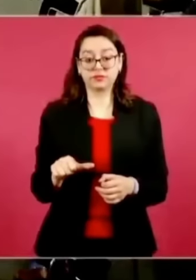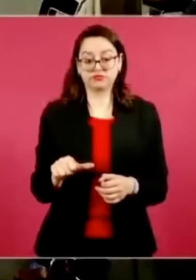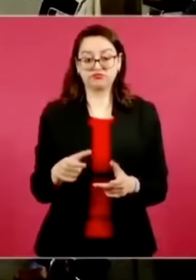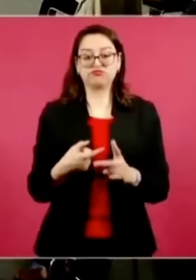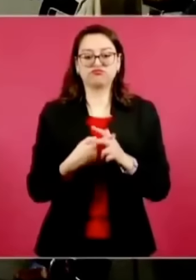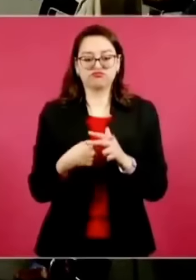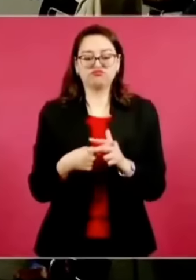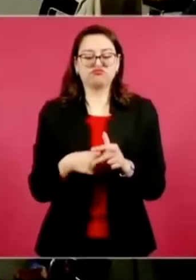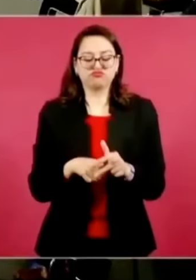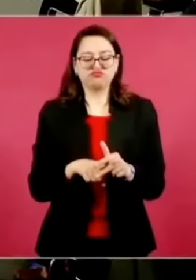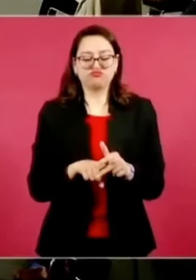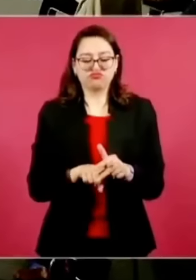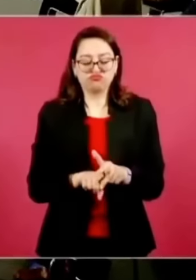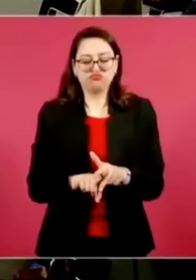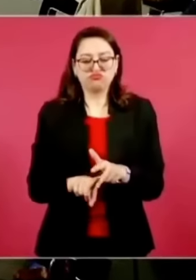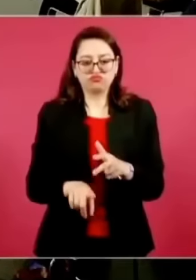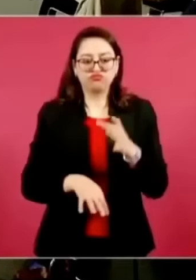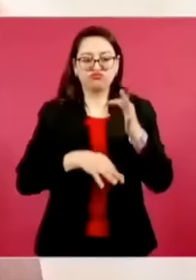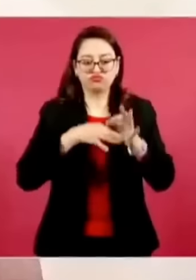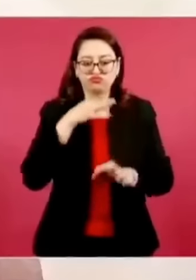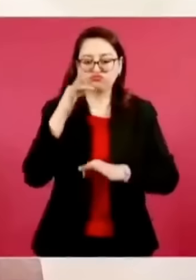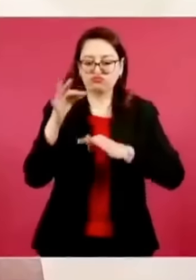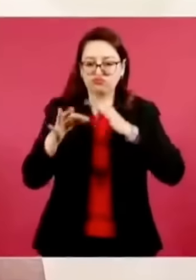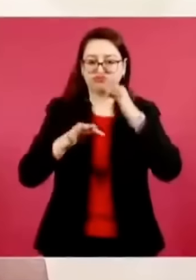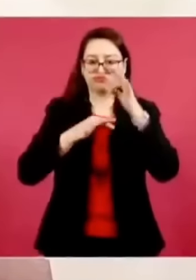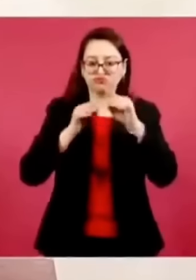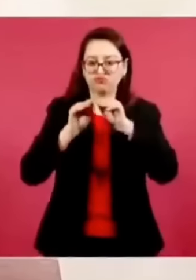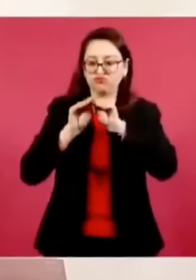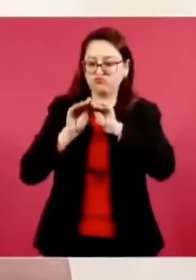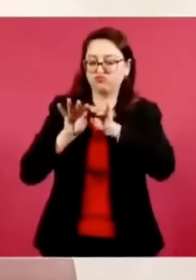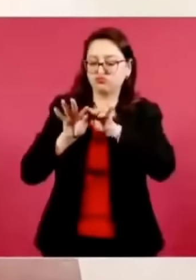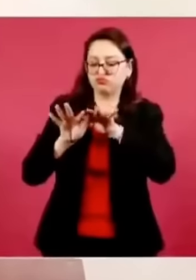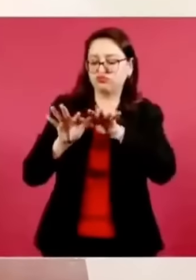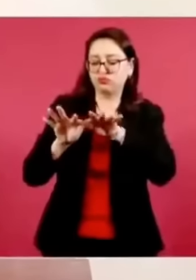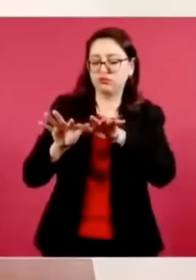empieza a ser como el jefe